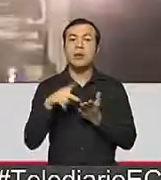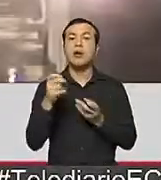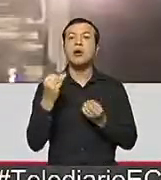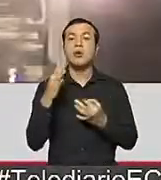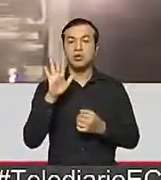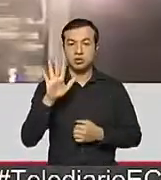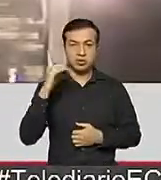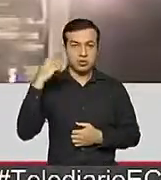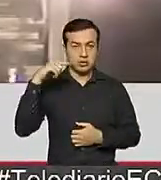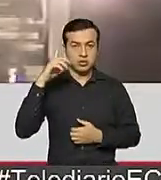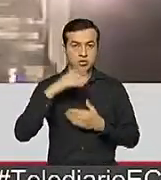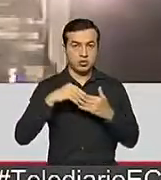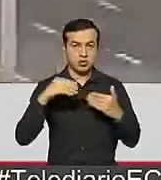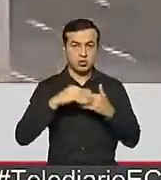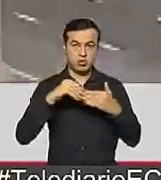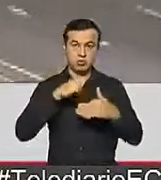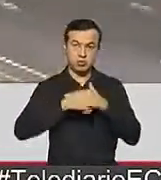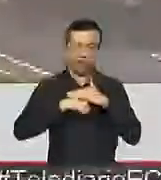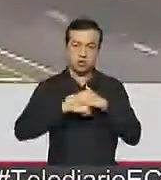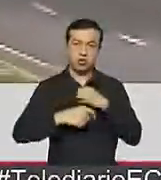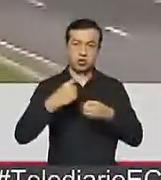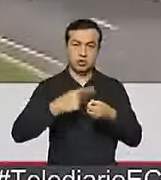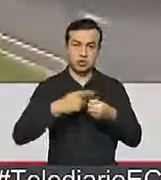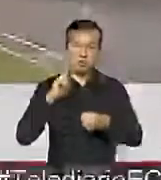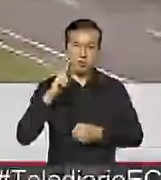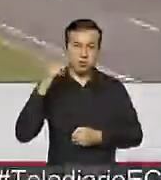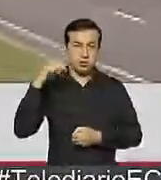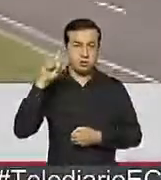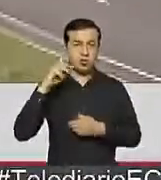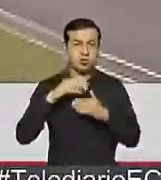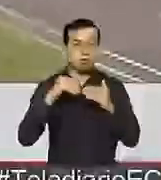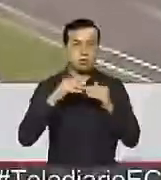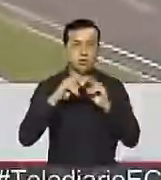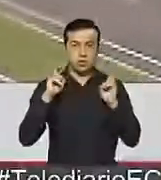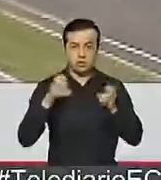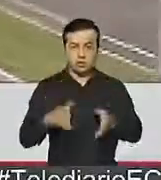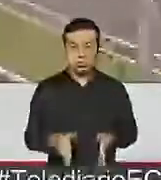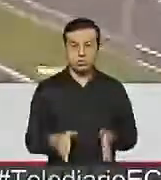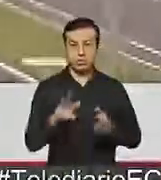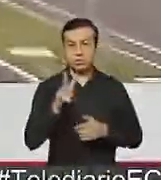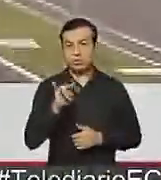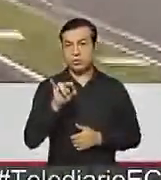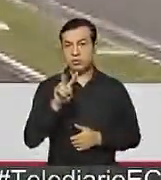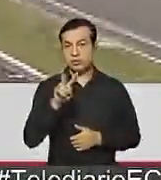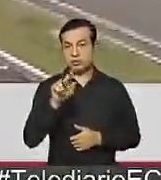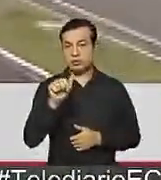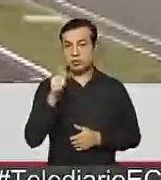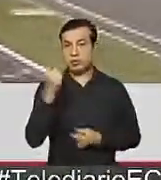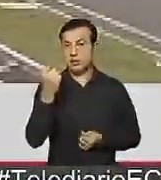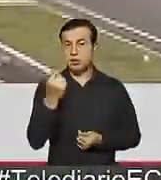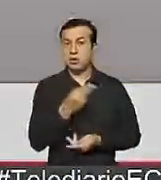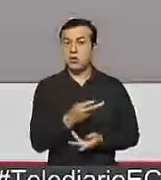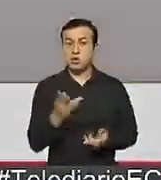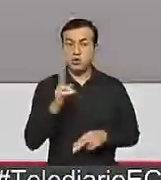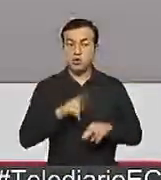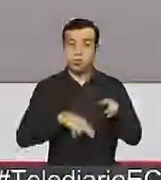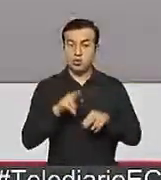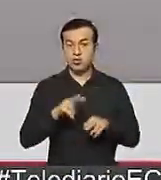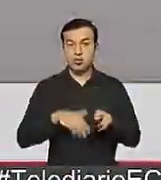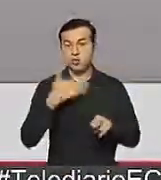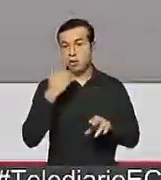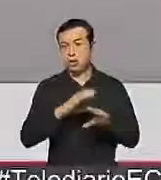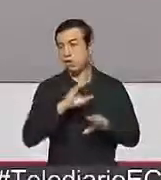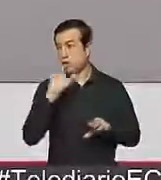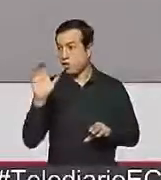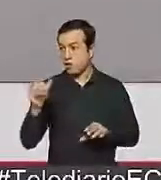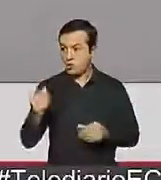5 millones de dólares en el metro de Quito y más de 2 millones de dólares por la Ruta Viva, dinero que bien pudo servir para realizar importantes obras o adquisiciones